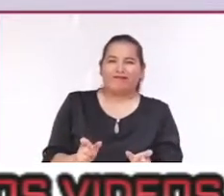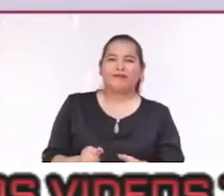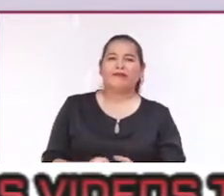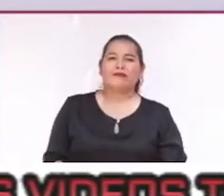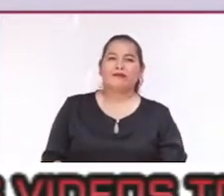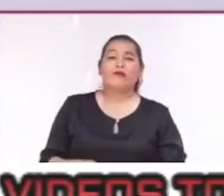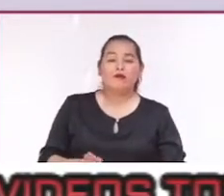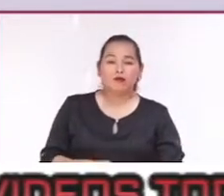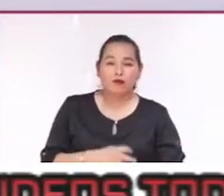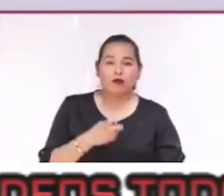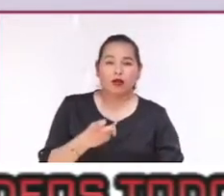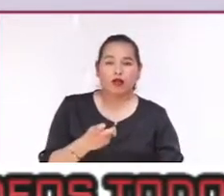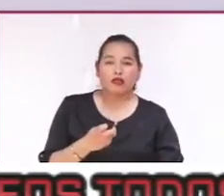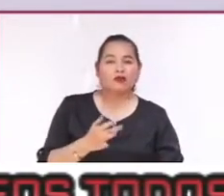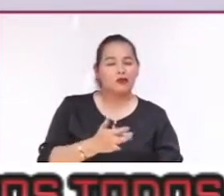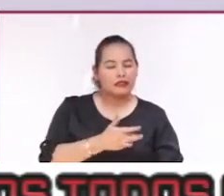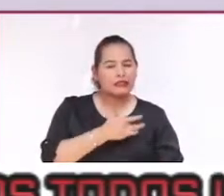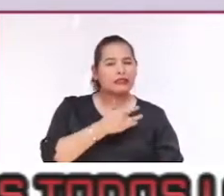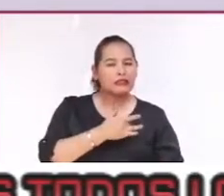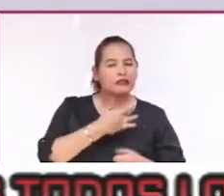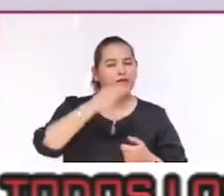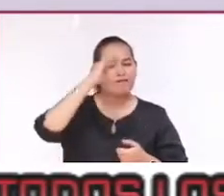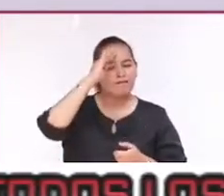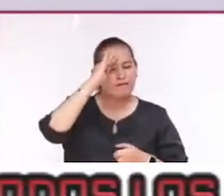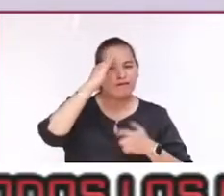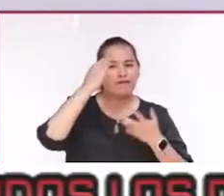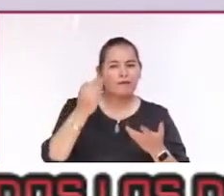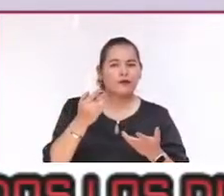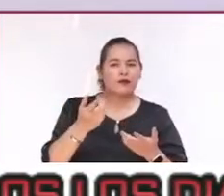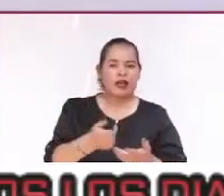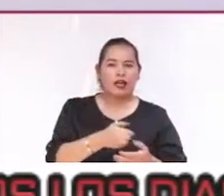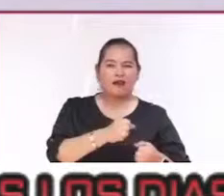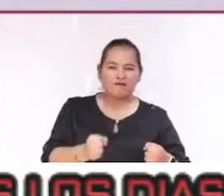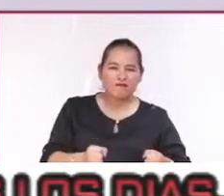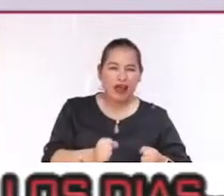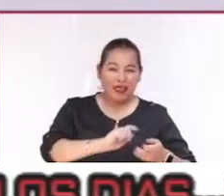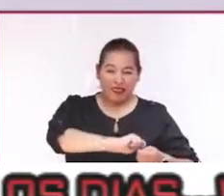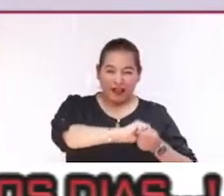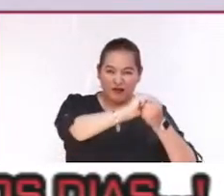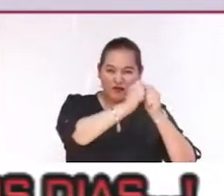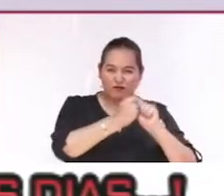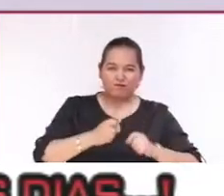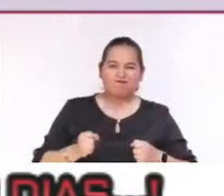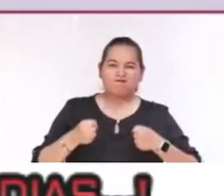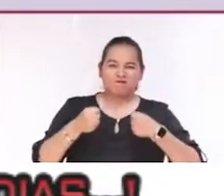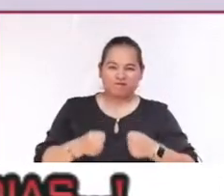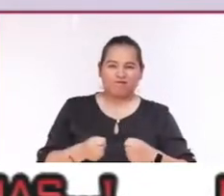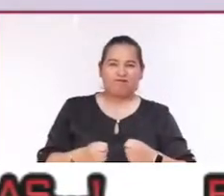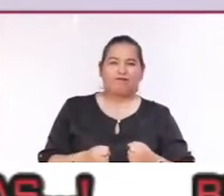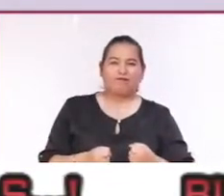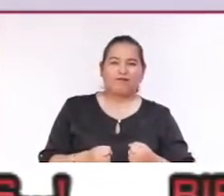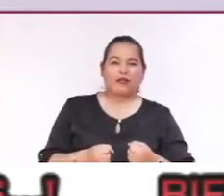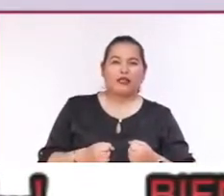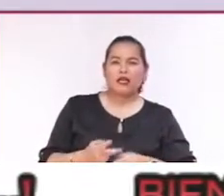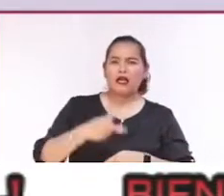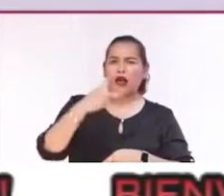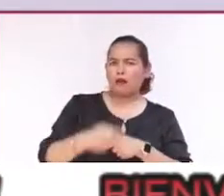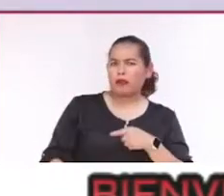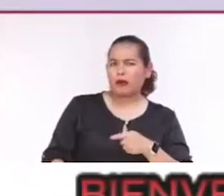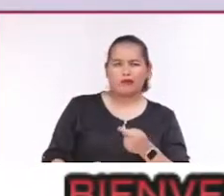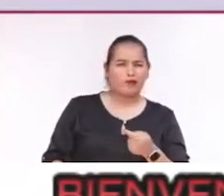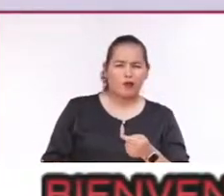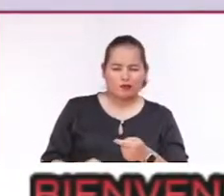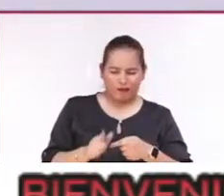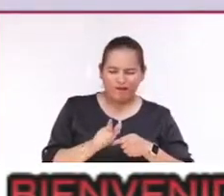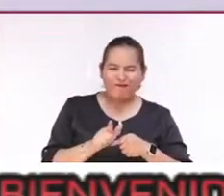a consolidar la transformación. Pero no nos vamos a quedar ahí. Vamos a avanzar con